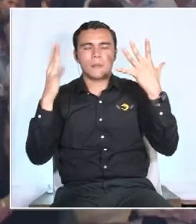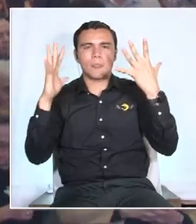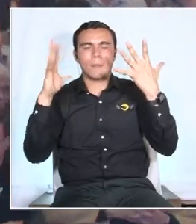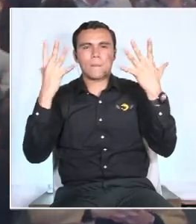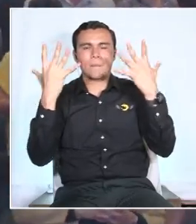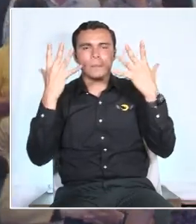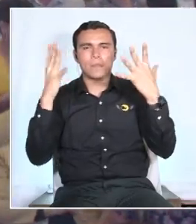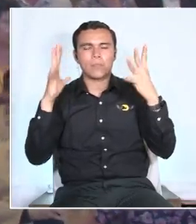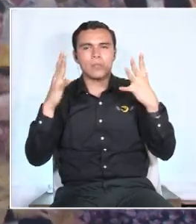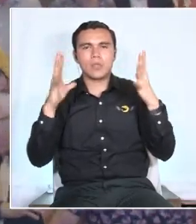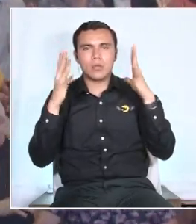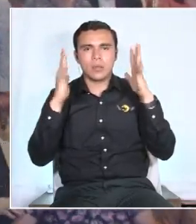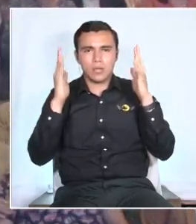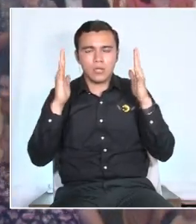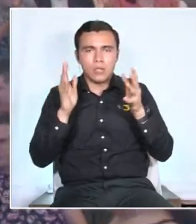Escuche,